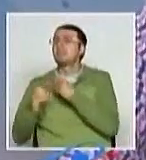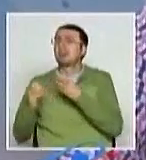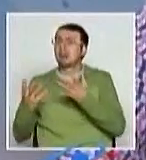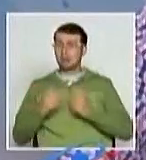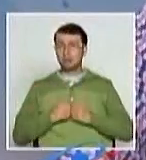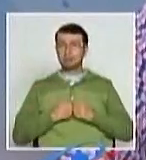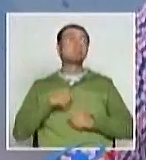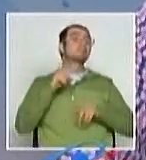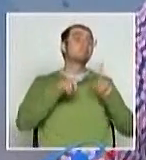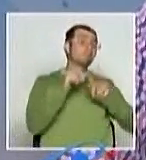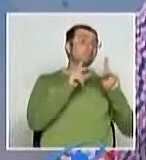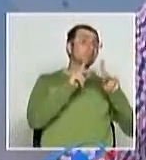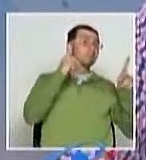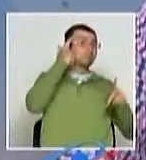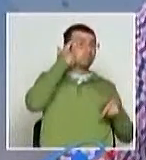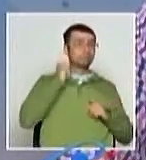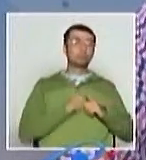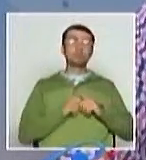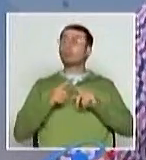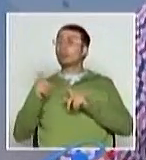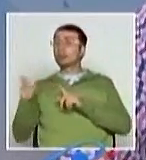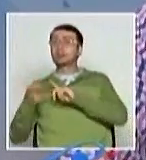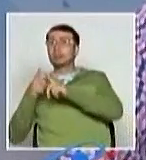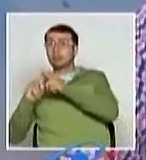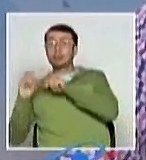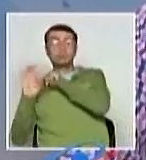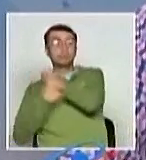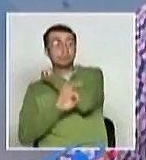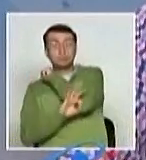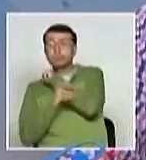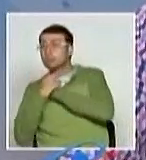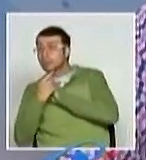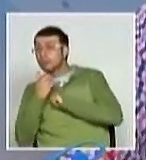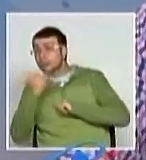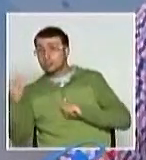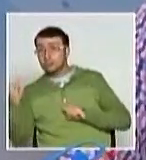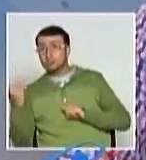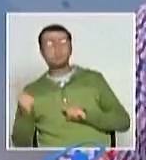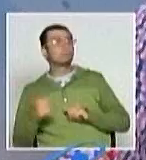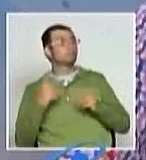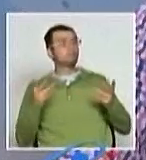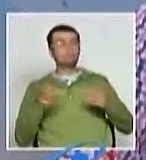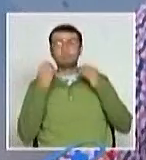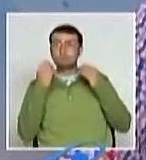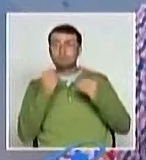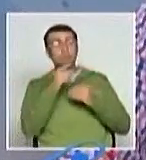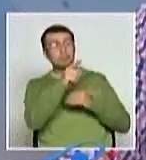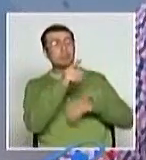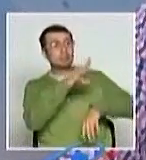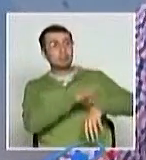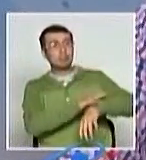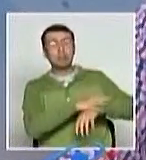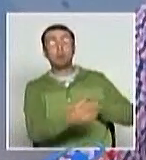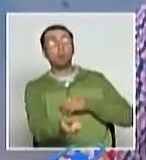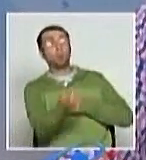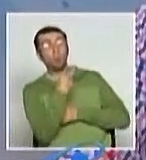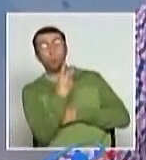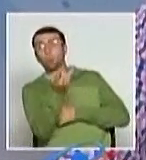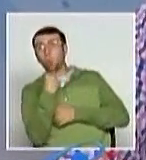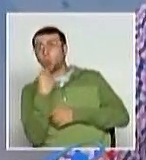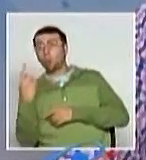amigos psiquiatras y ellos realmente sí me dicen estamos encartados porque que muchos médicos nos están remitiendo